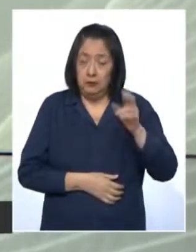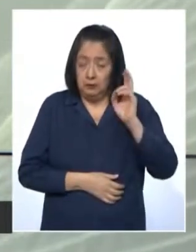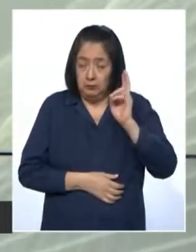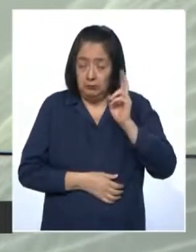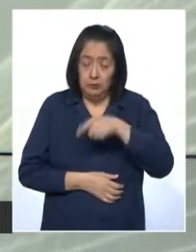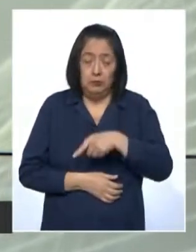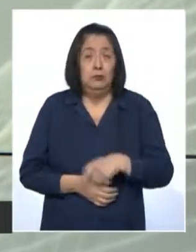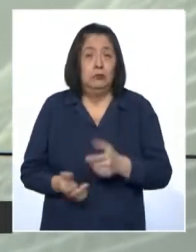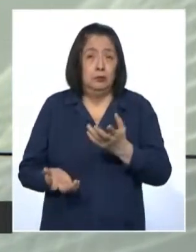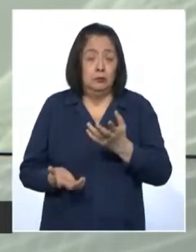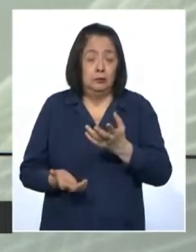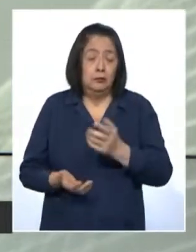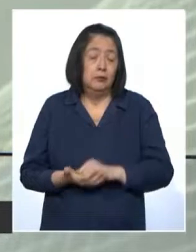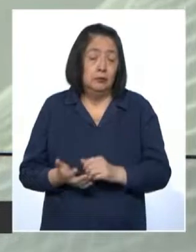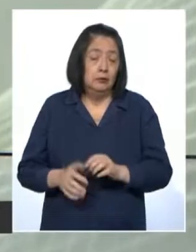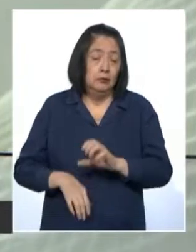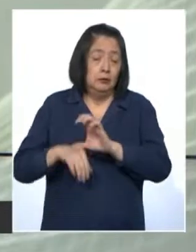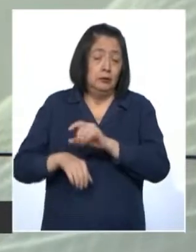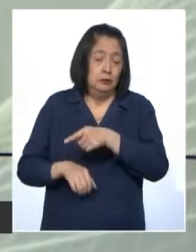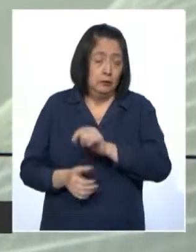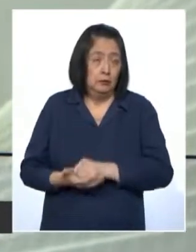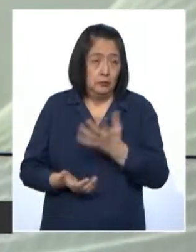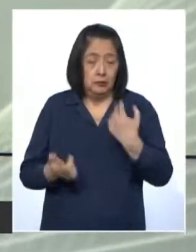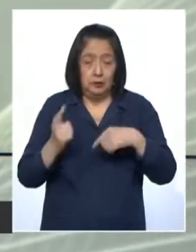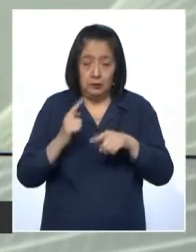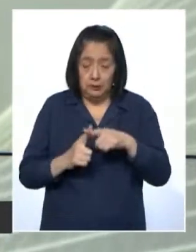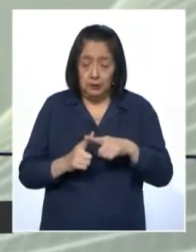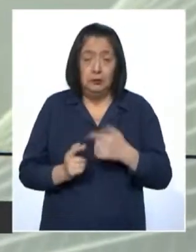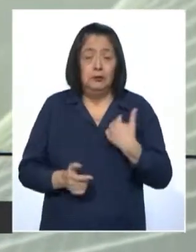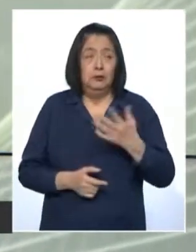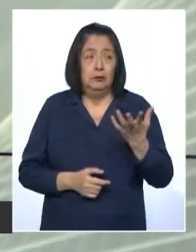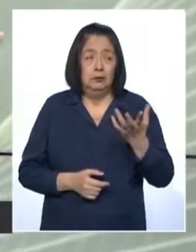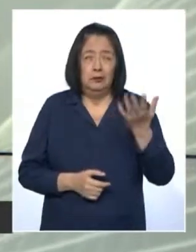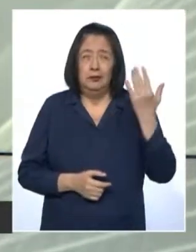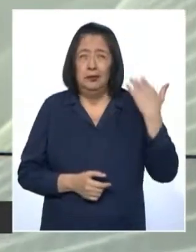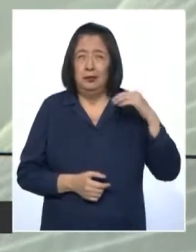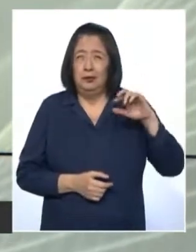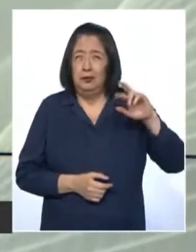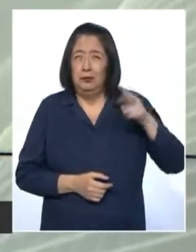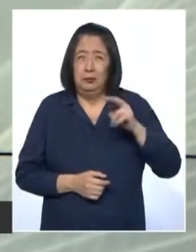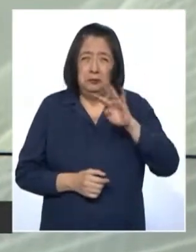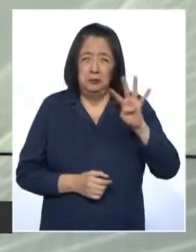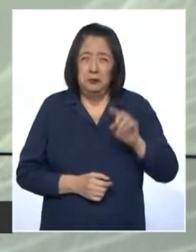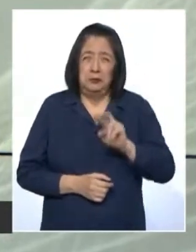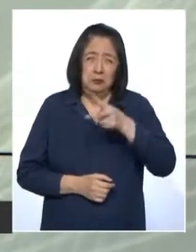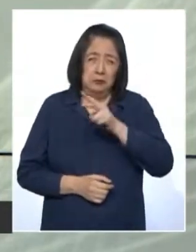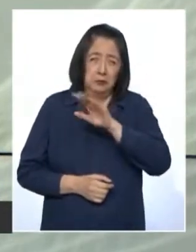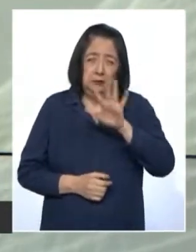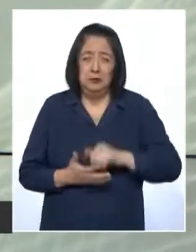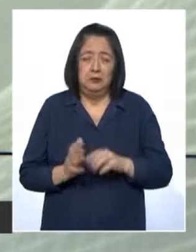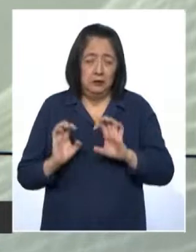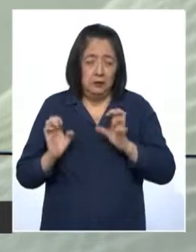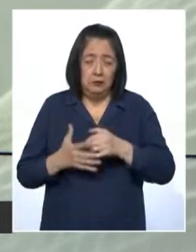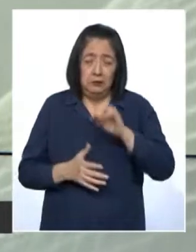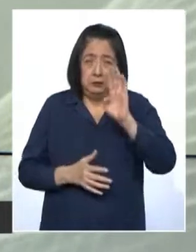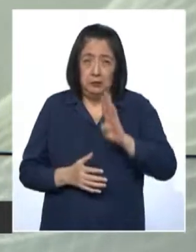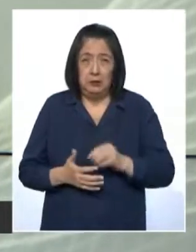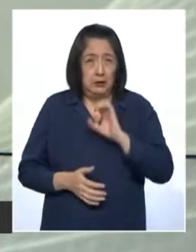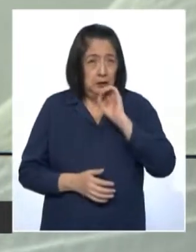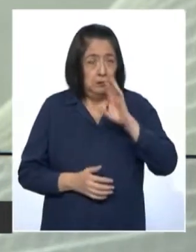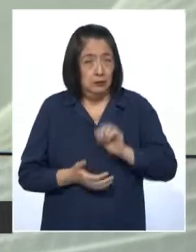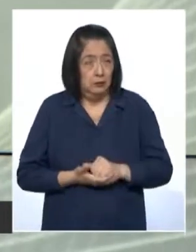Corinthians, Vanderlei Luxemburgo, ex técnico del Real Madrid allá por el 2004-2005 y también de la selección brasileña, ha dicho que